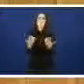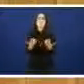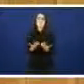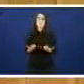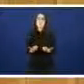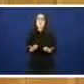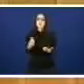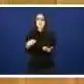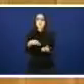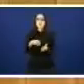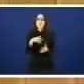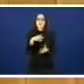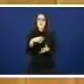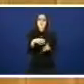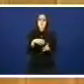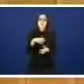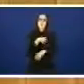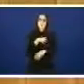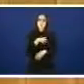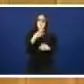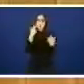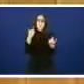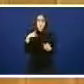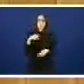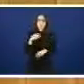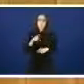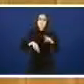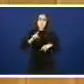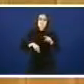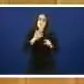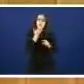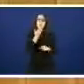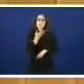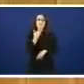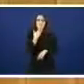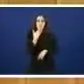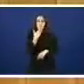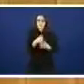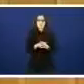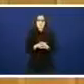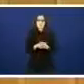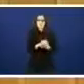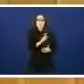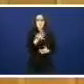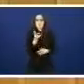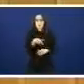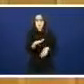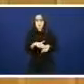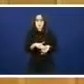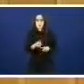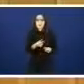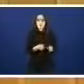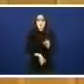de Galicia, establecendo como regla xera la xubilación forzosa a cumprir a idade legalmente establecida, e os requisitos para a concesión da